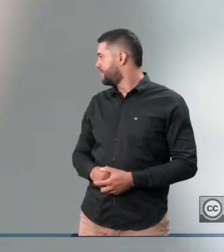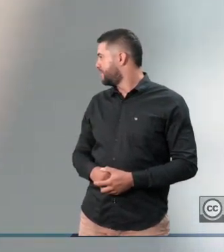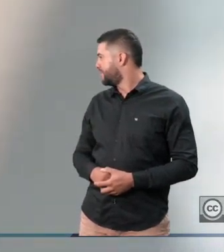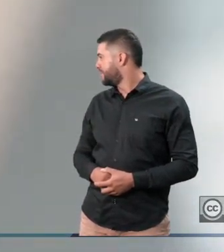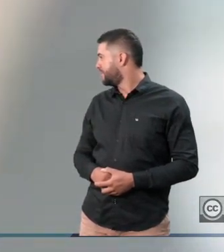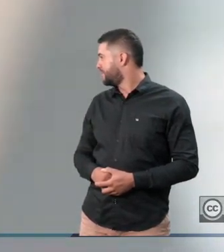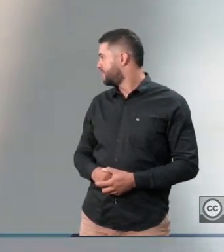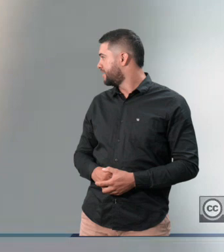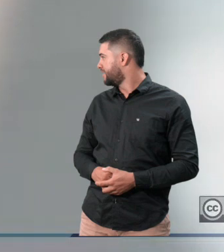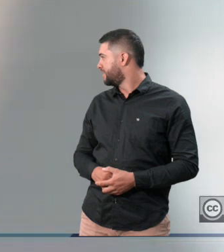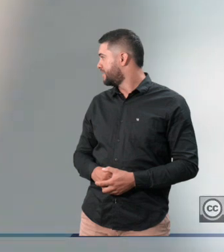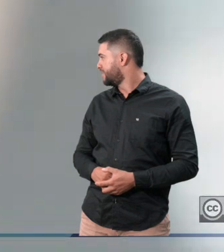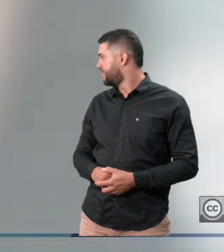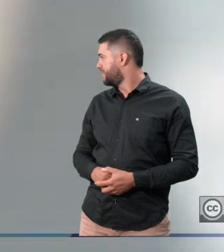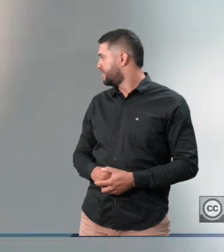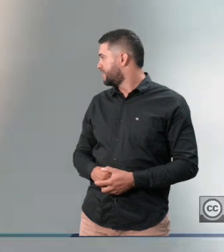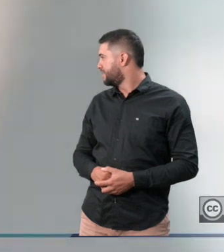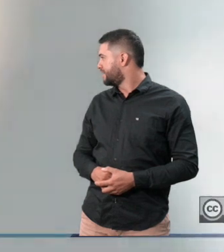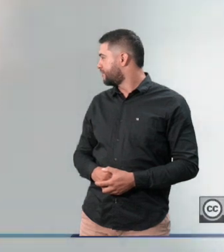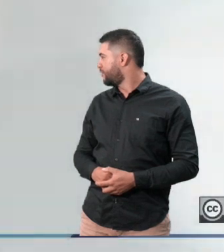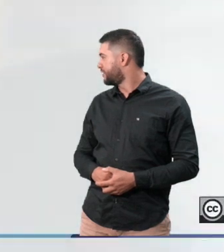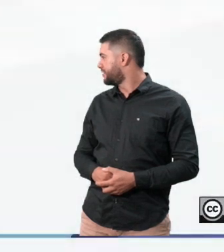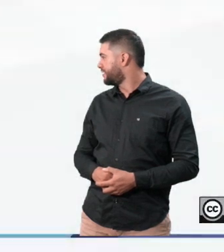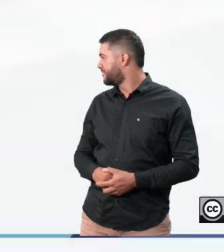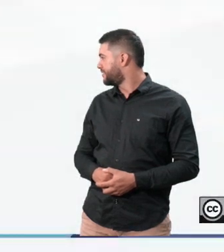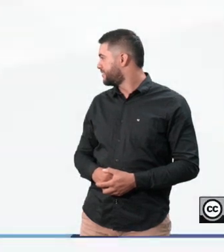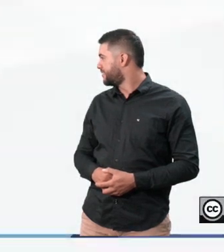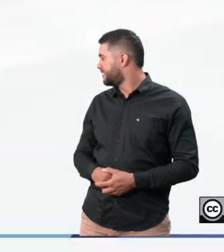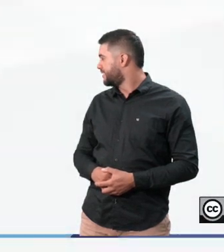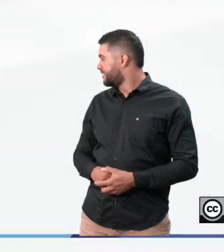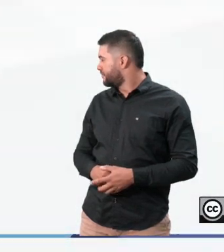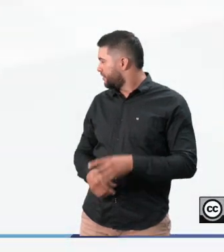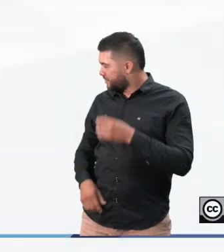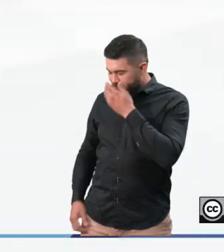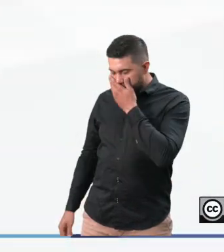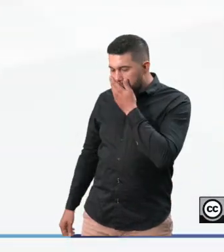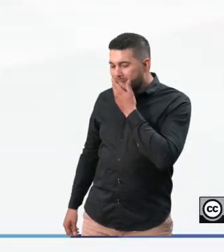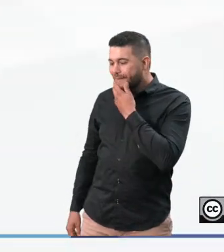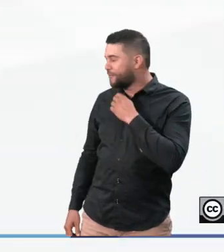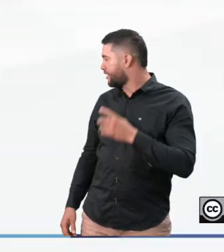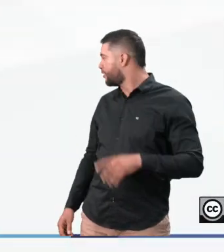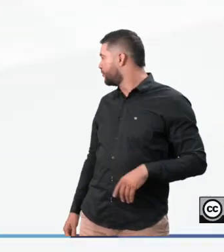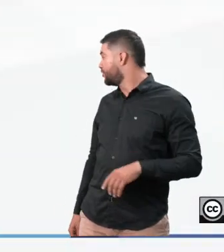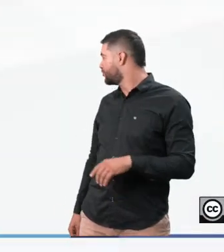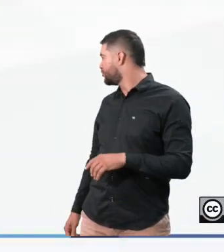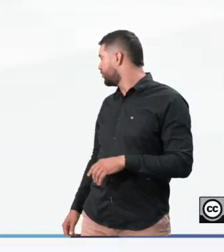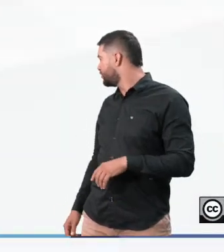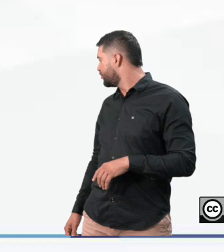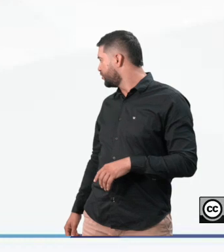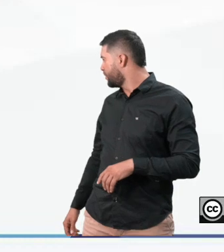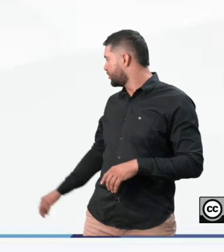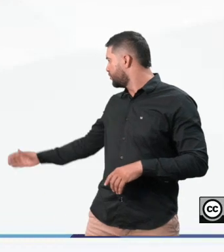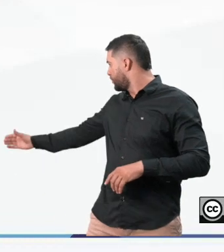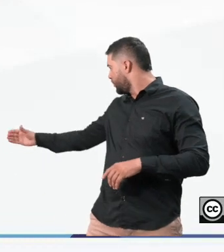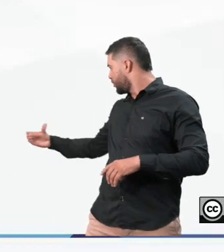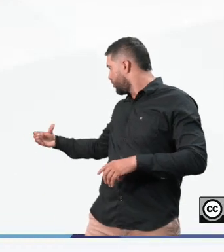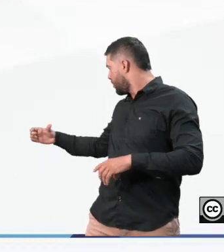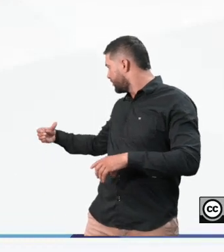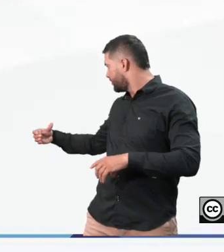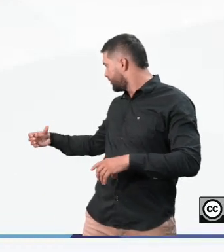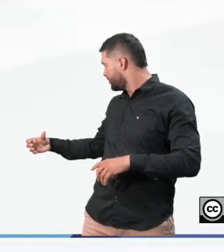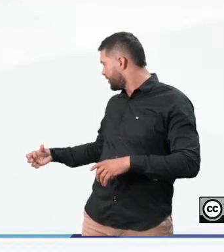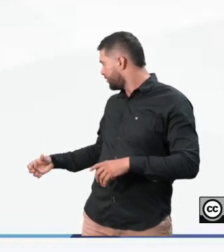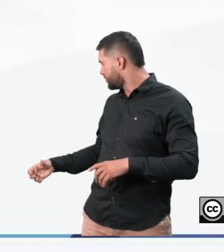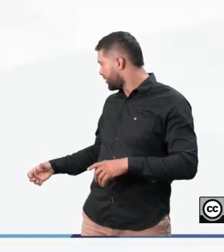y para los estudiantes. A continuación, vamos a conocer un poco de la importancia